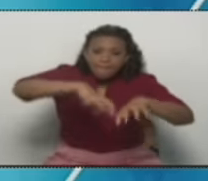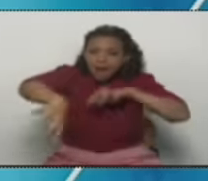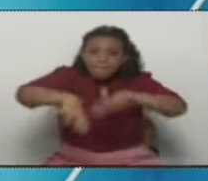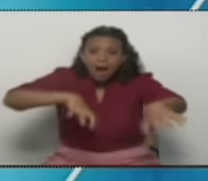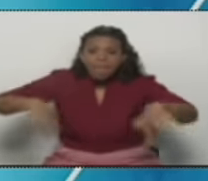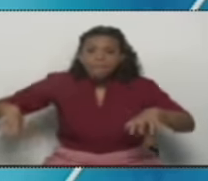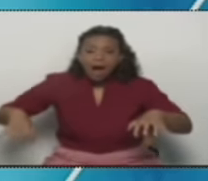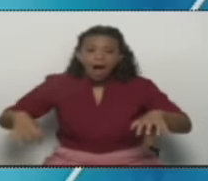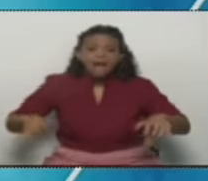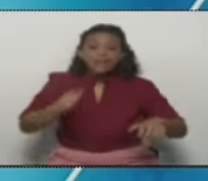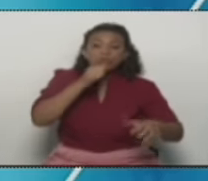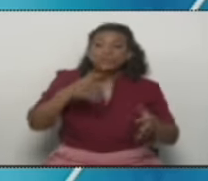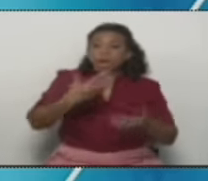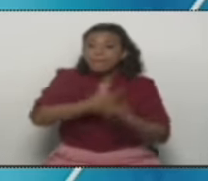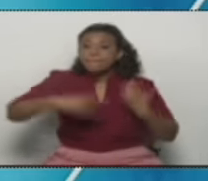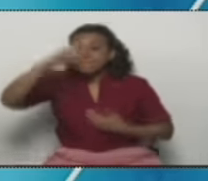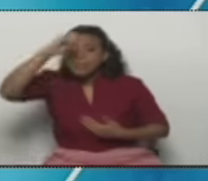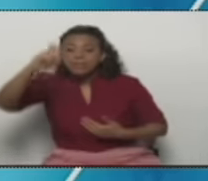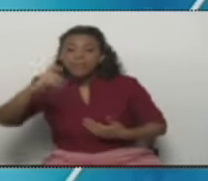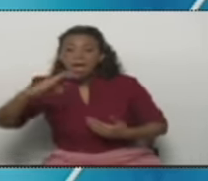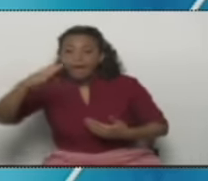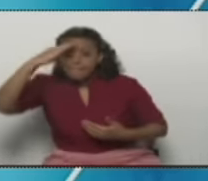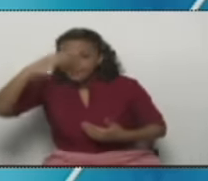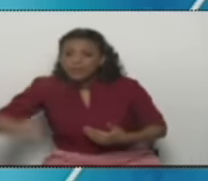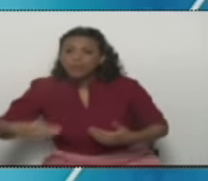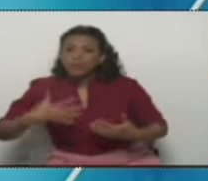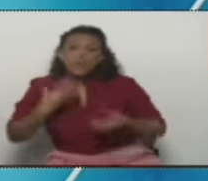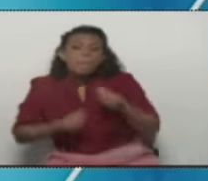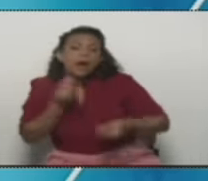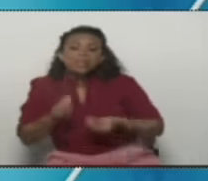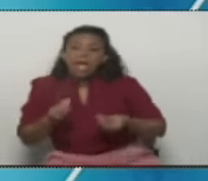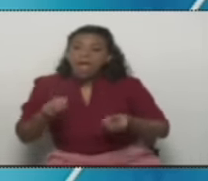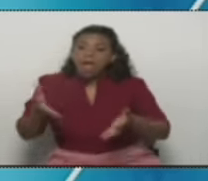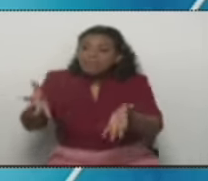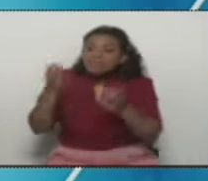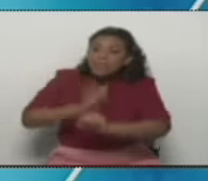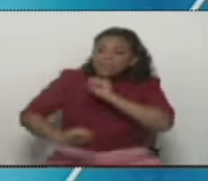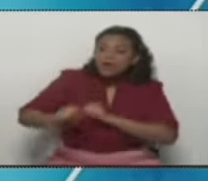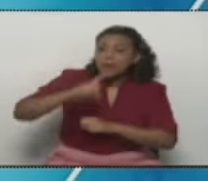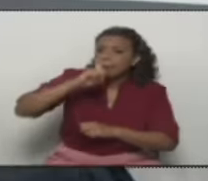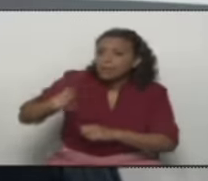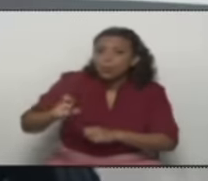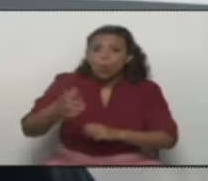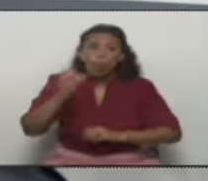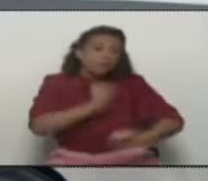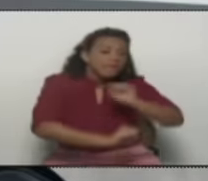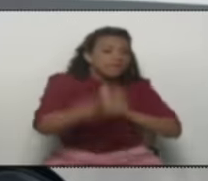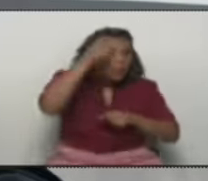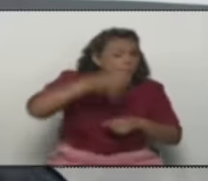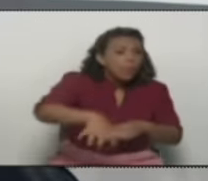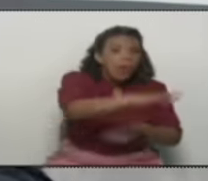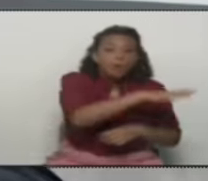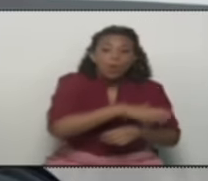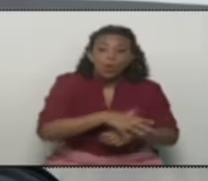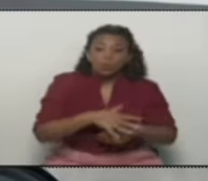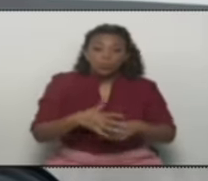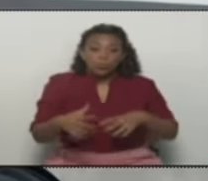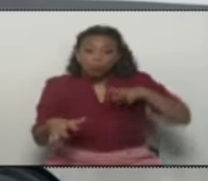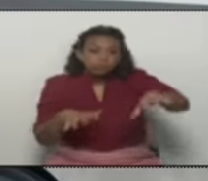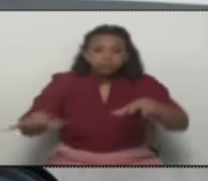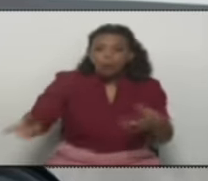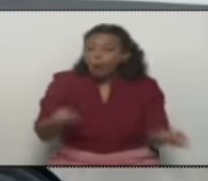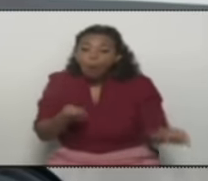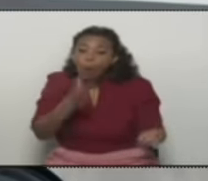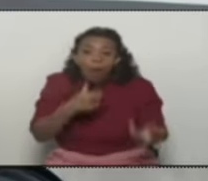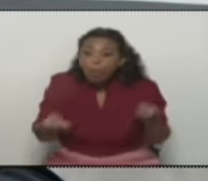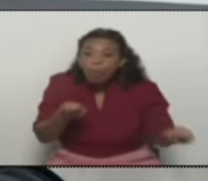ese caos, el gobierno se va a tener que ir. Y eso lo vamos a crear. Se ponen como condición necesaria que haya violencia. Es importante. Ellos